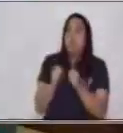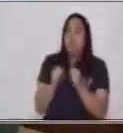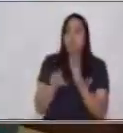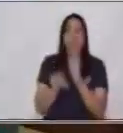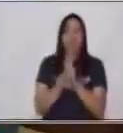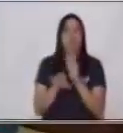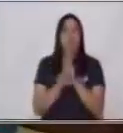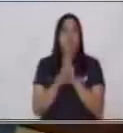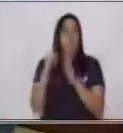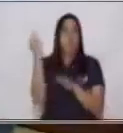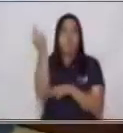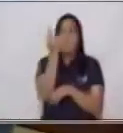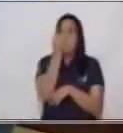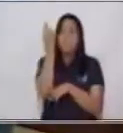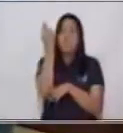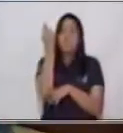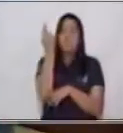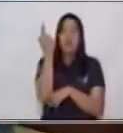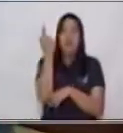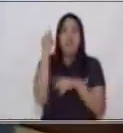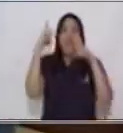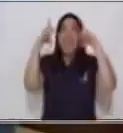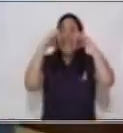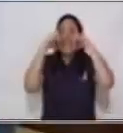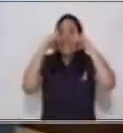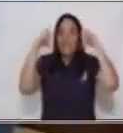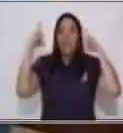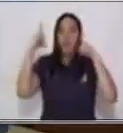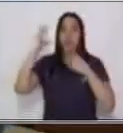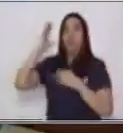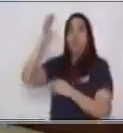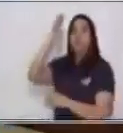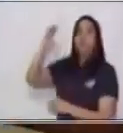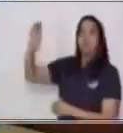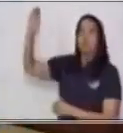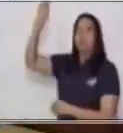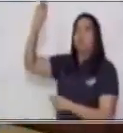tema principal o el tema que domina es el sol.